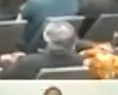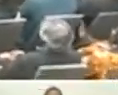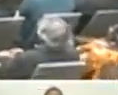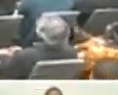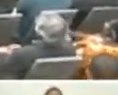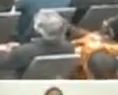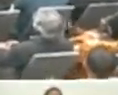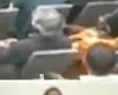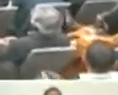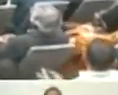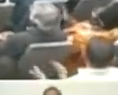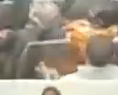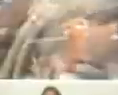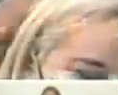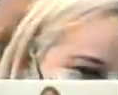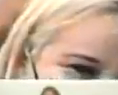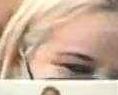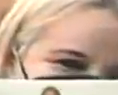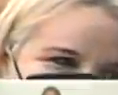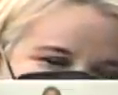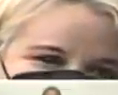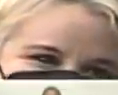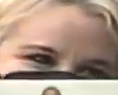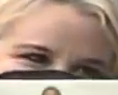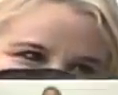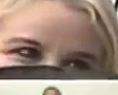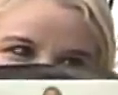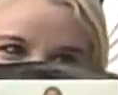La cara verdadera del fascismo.